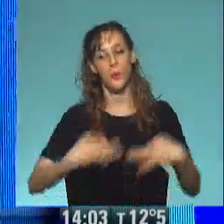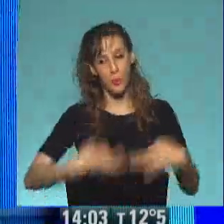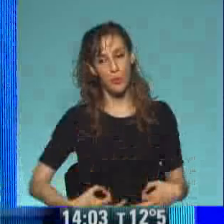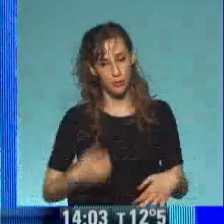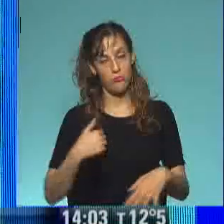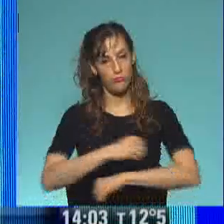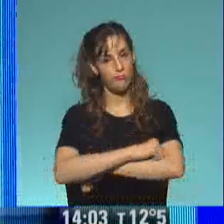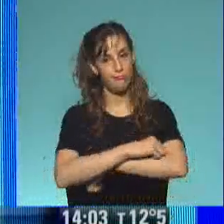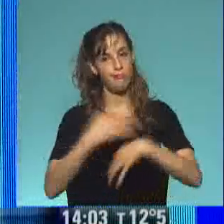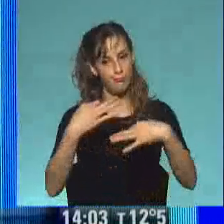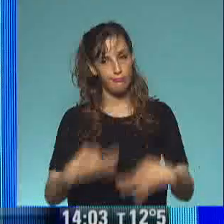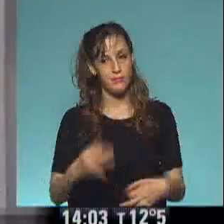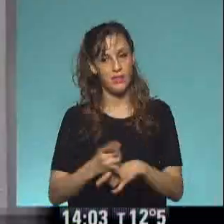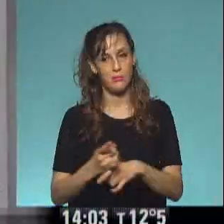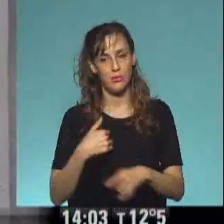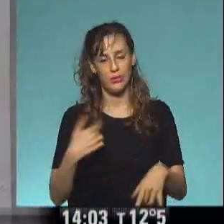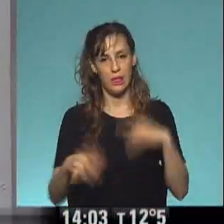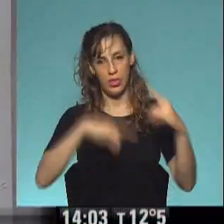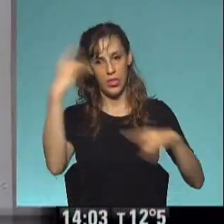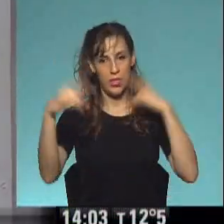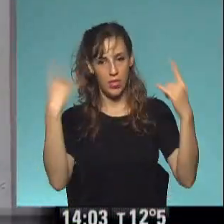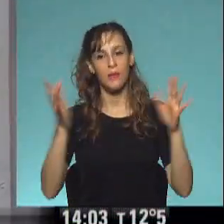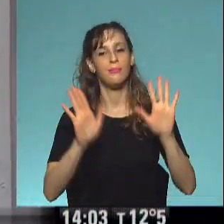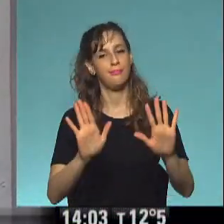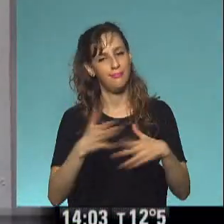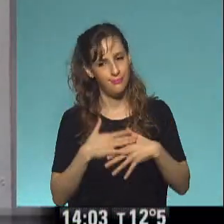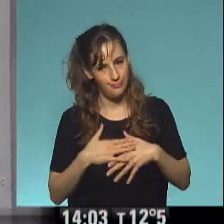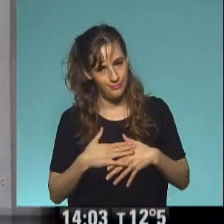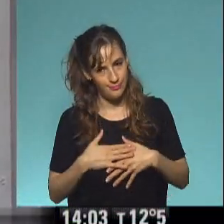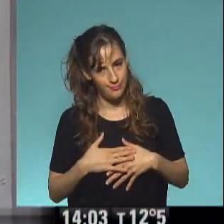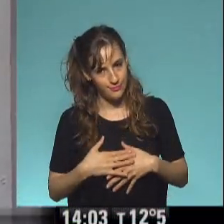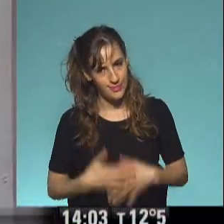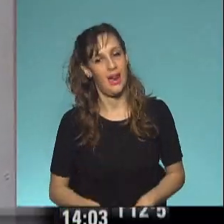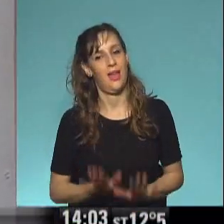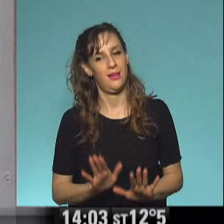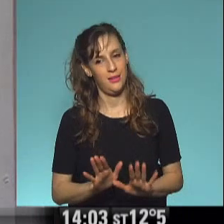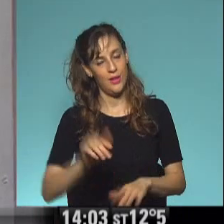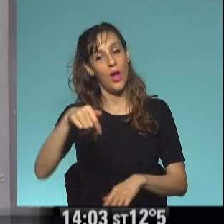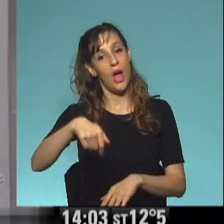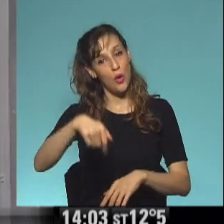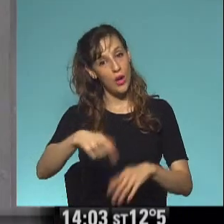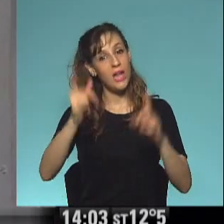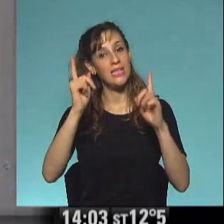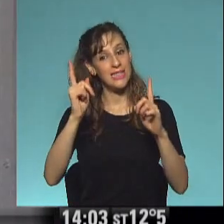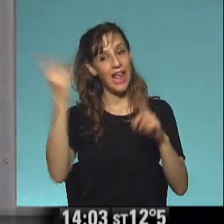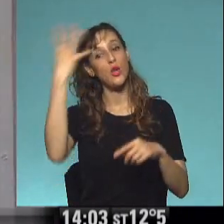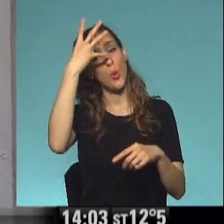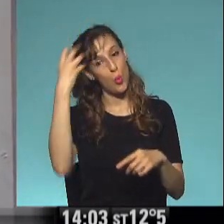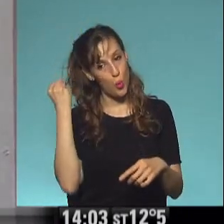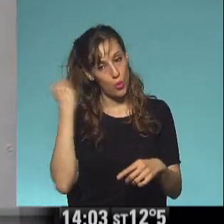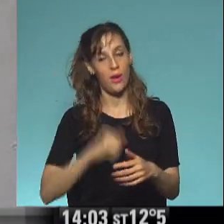quiero comportar porque siempre... Tranquilidad, porque vamos a recibir a la seño